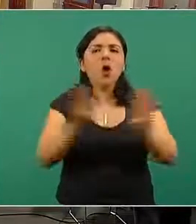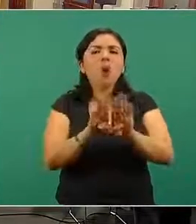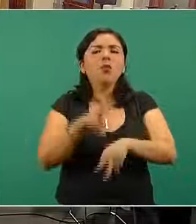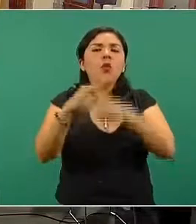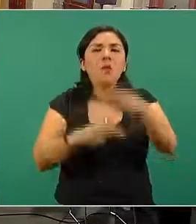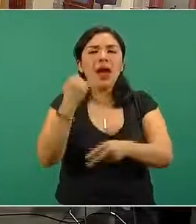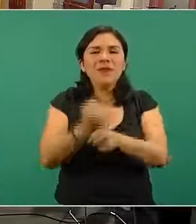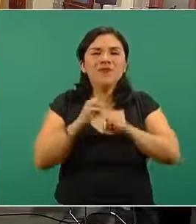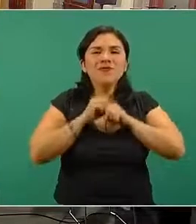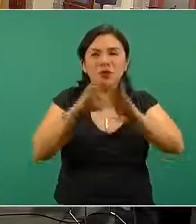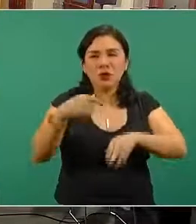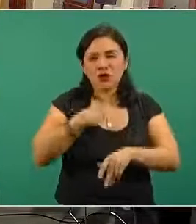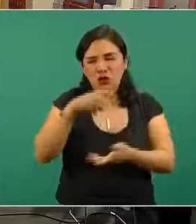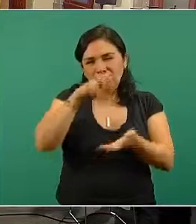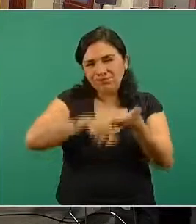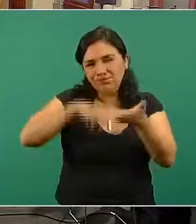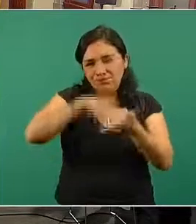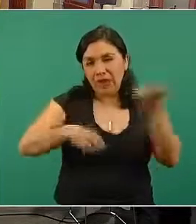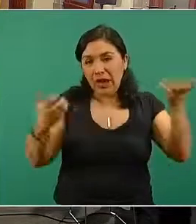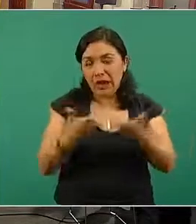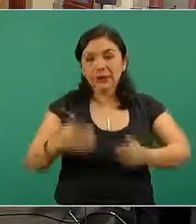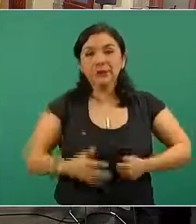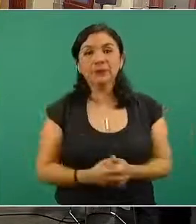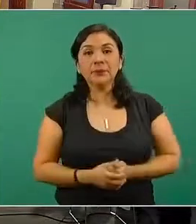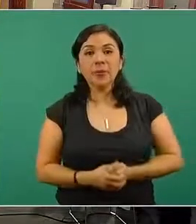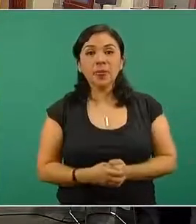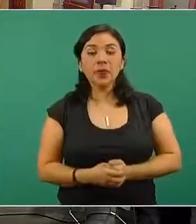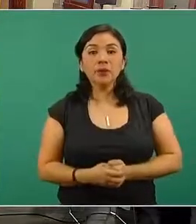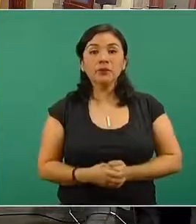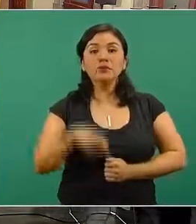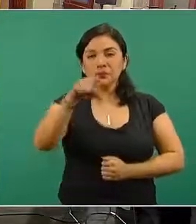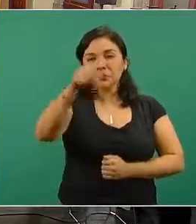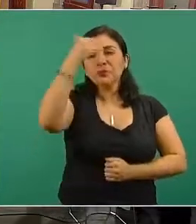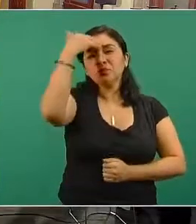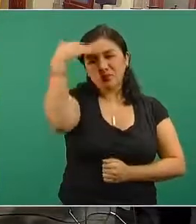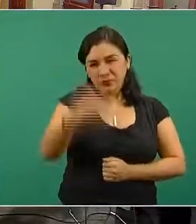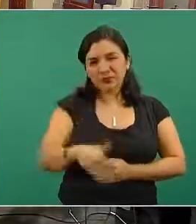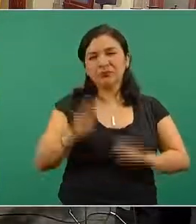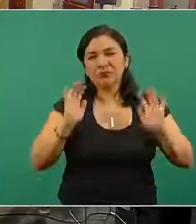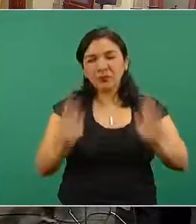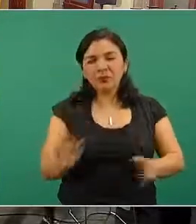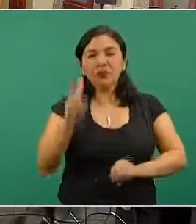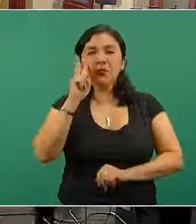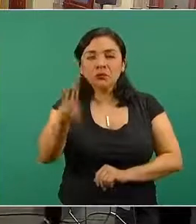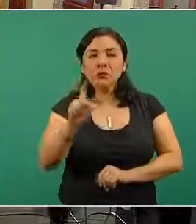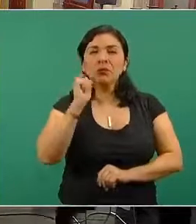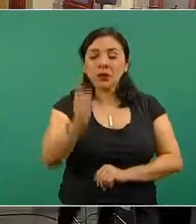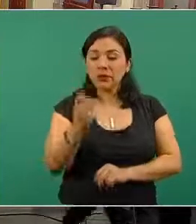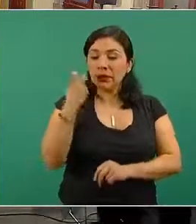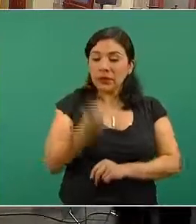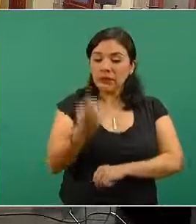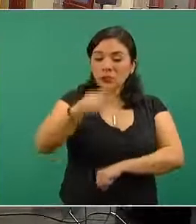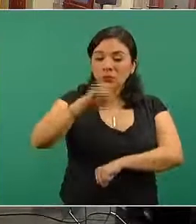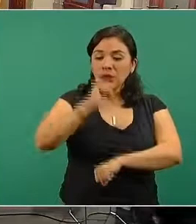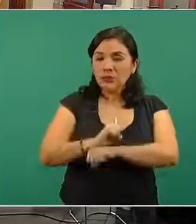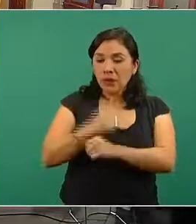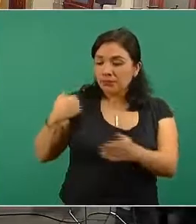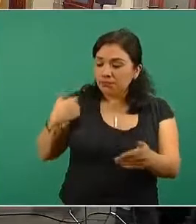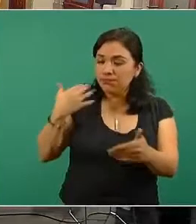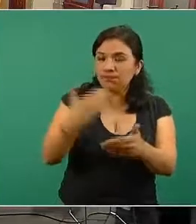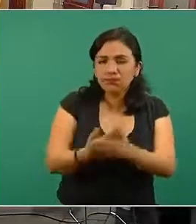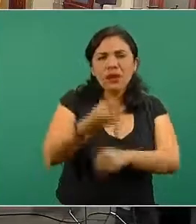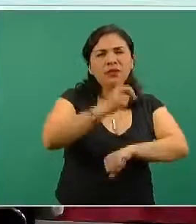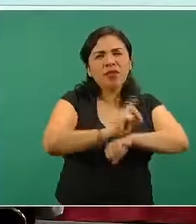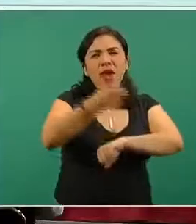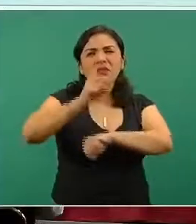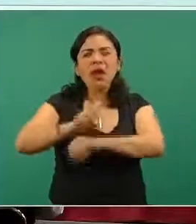información que estamos trabajando. Como ustedes bien saben, durante la semana y diariamente tenemos